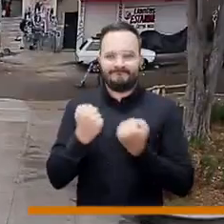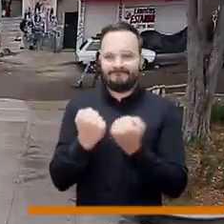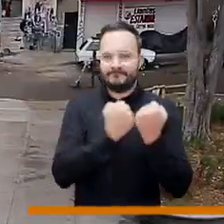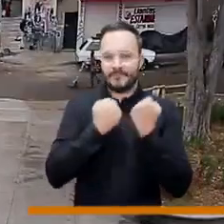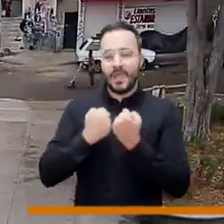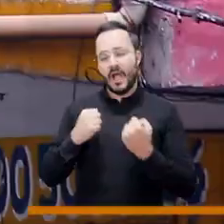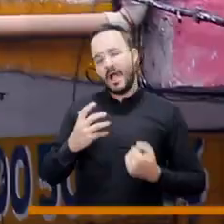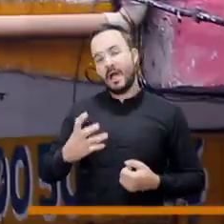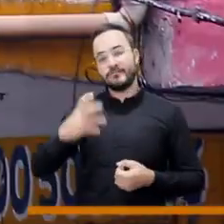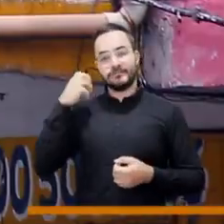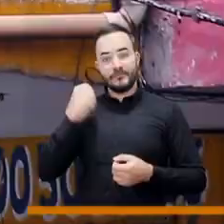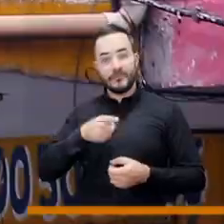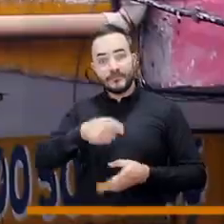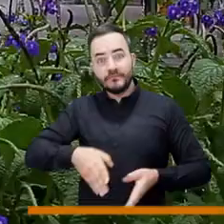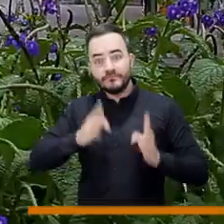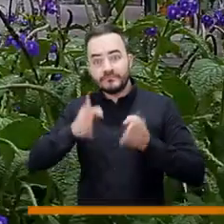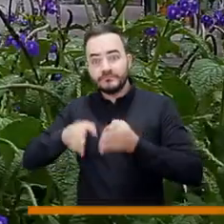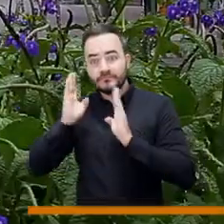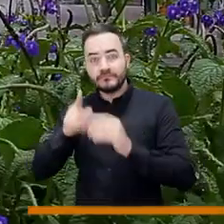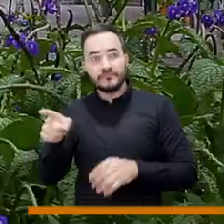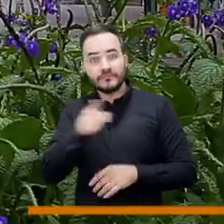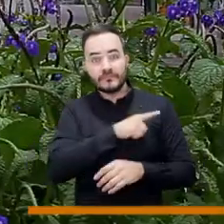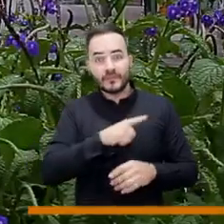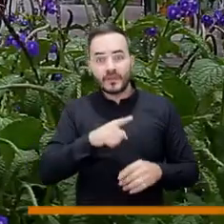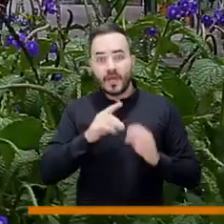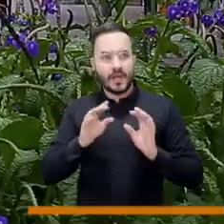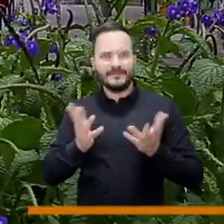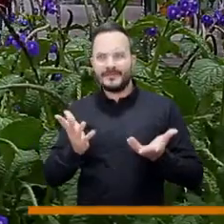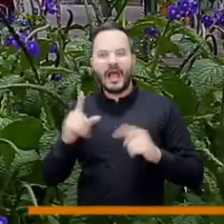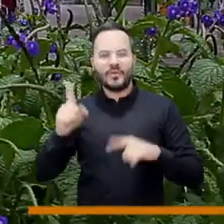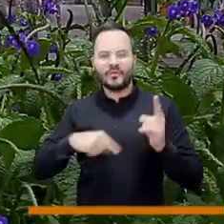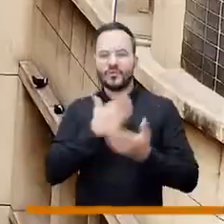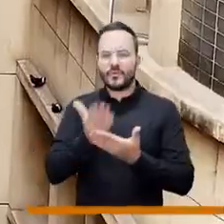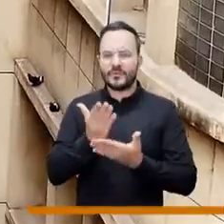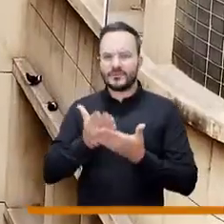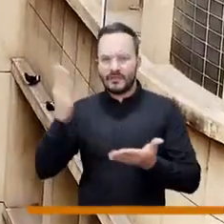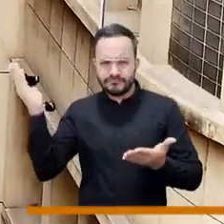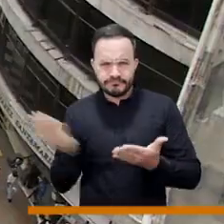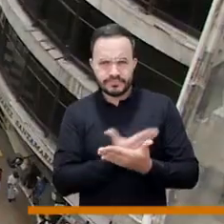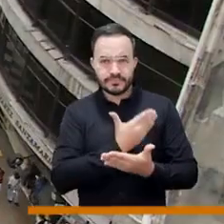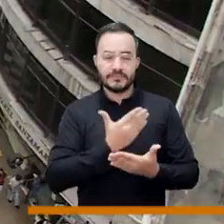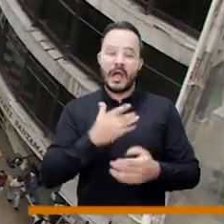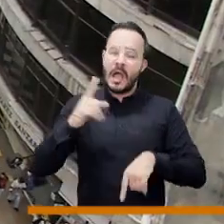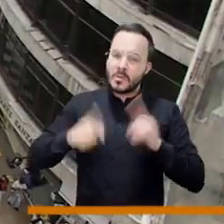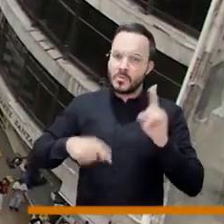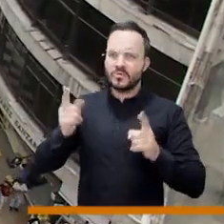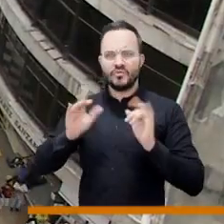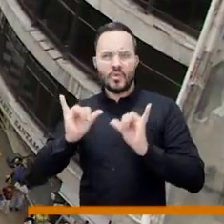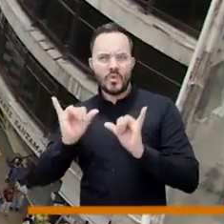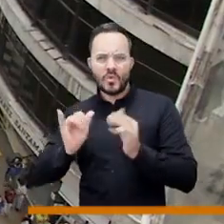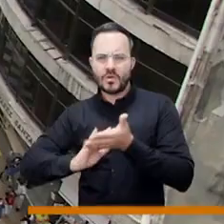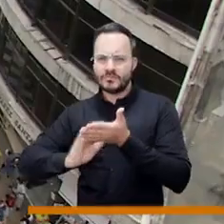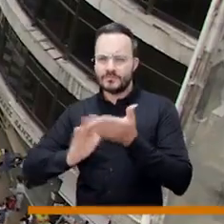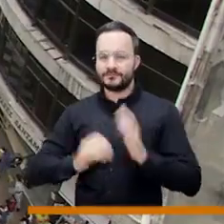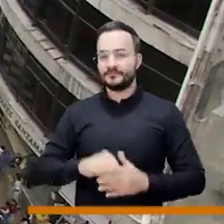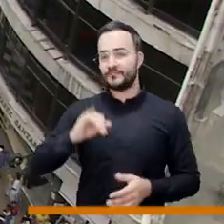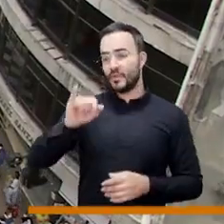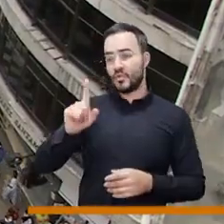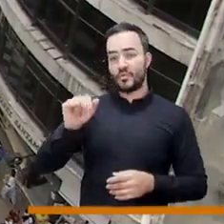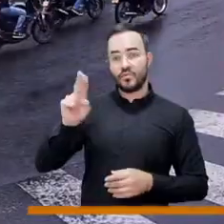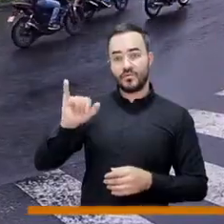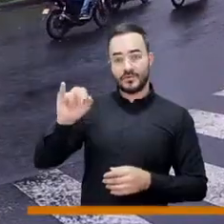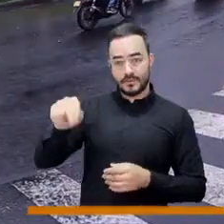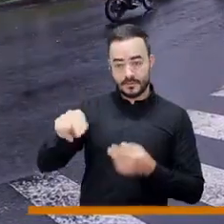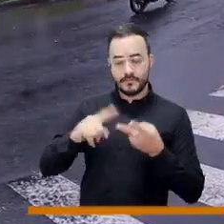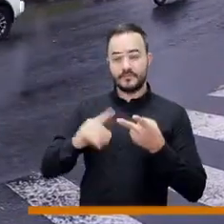algunas estructuras viejas, es decir, demoler y volver a construir o remodelar. Sitios como